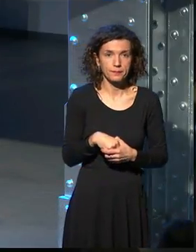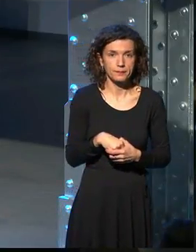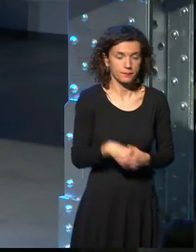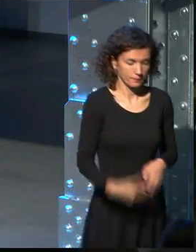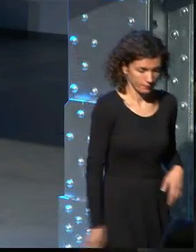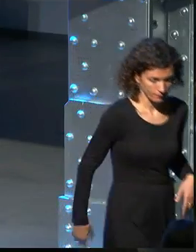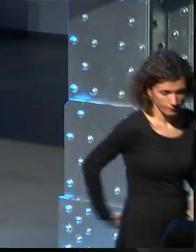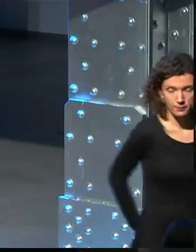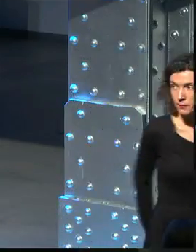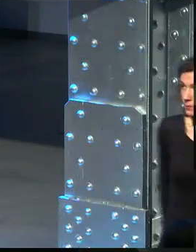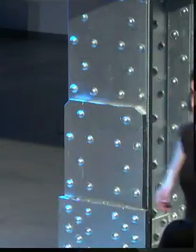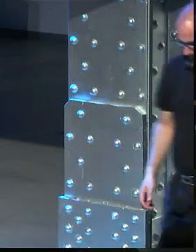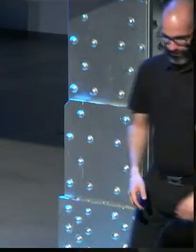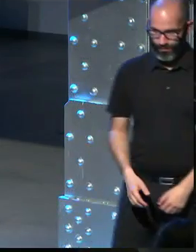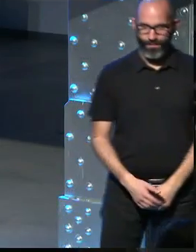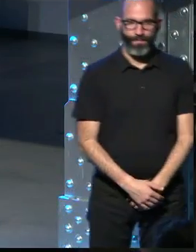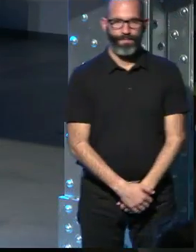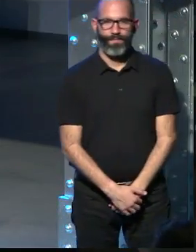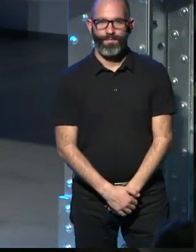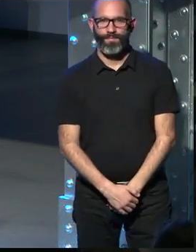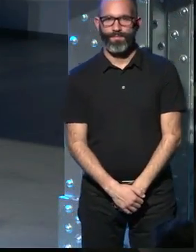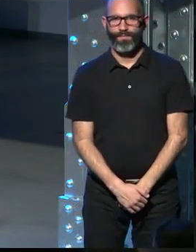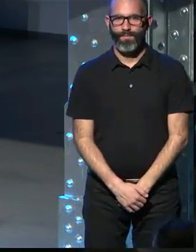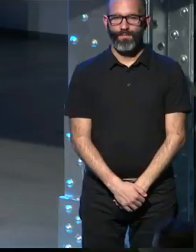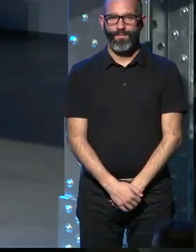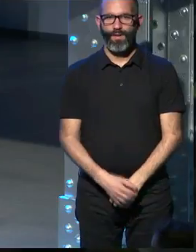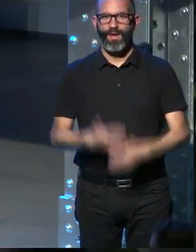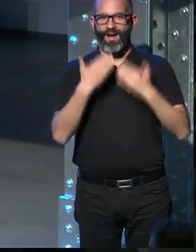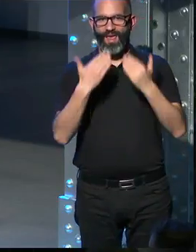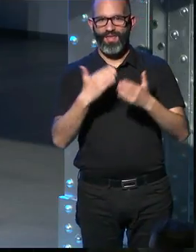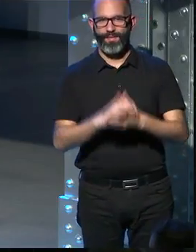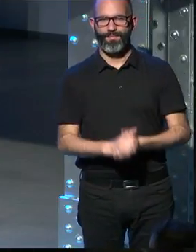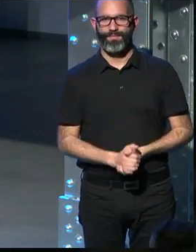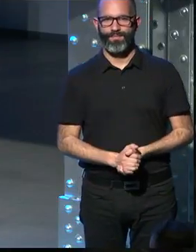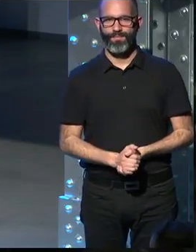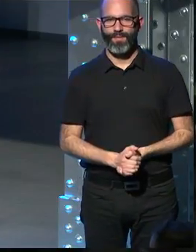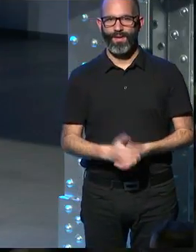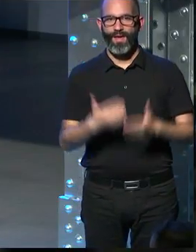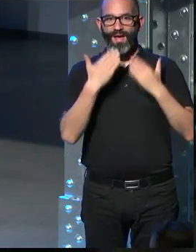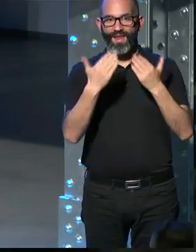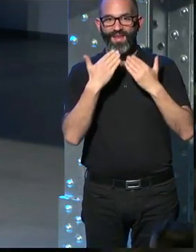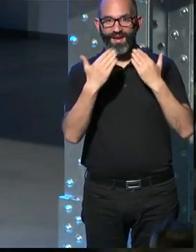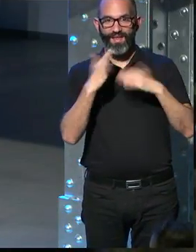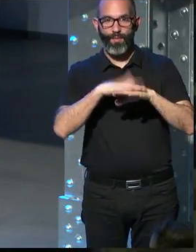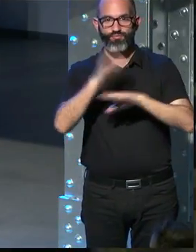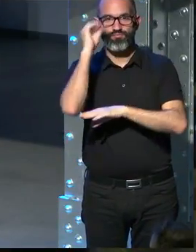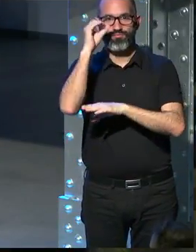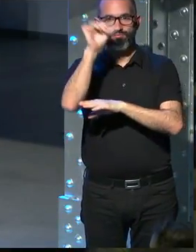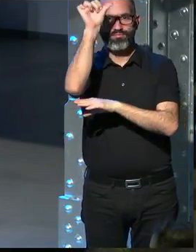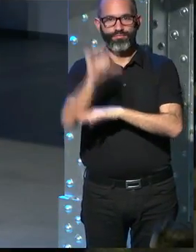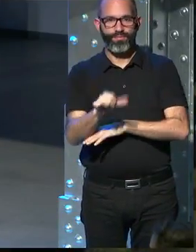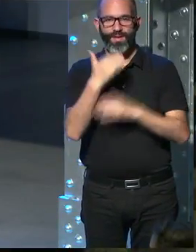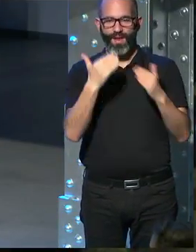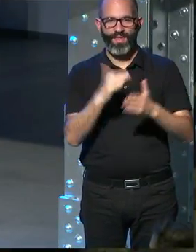Gracias. Vale, gracias y gracias por las charlas de